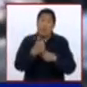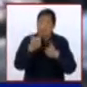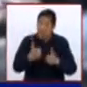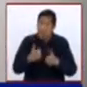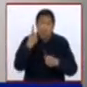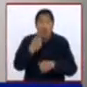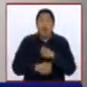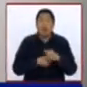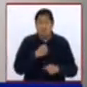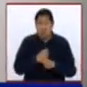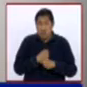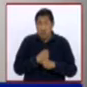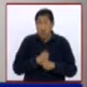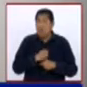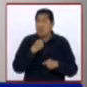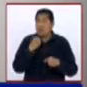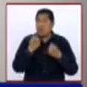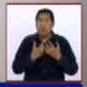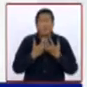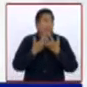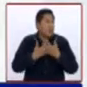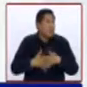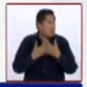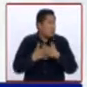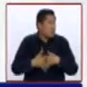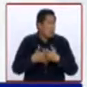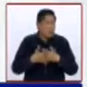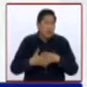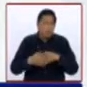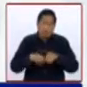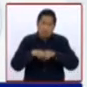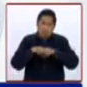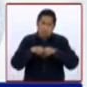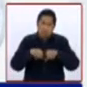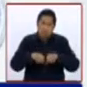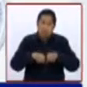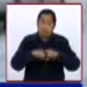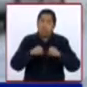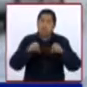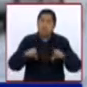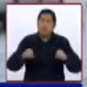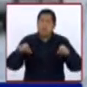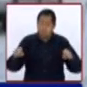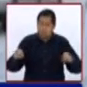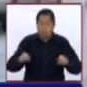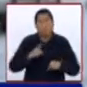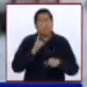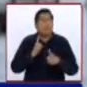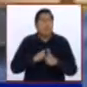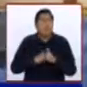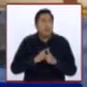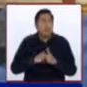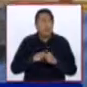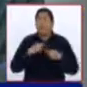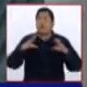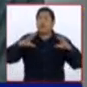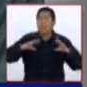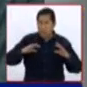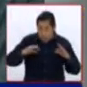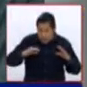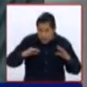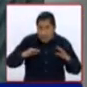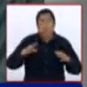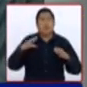estaba trabajando un año, estaba trabajando en una empresa de embutidos y retornó con el fin primero para de vacaciones